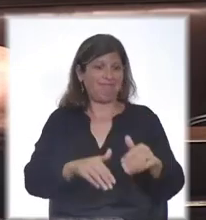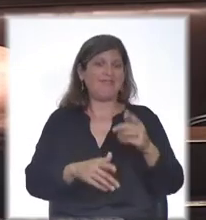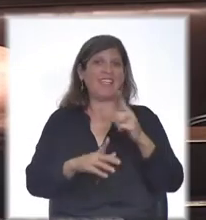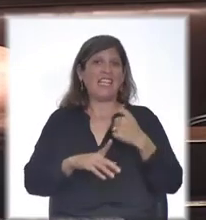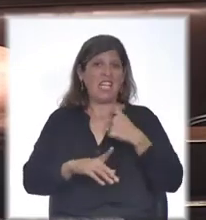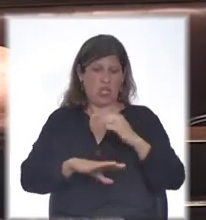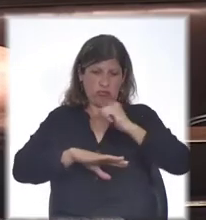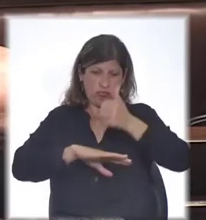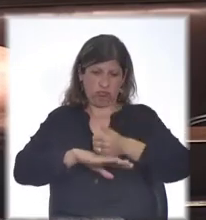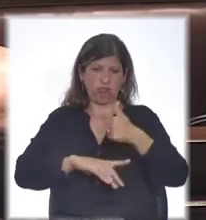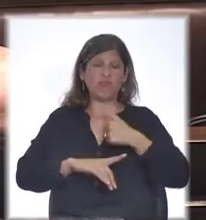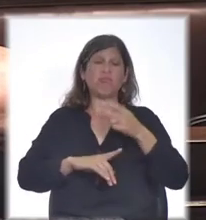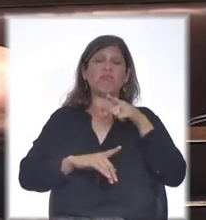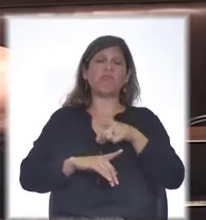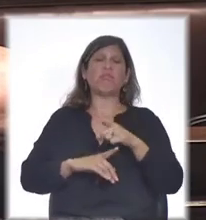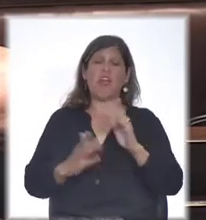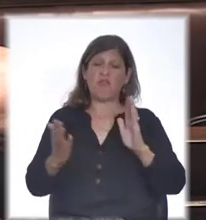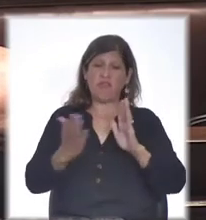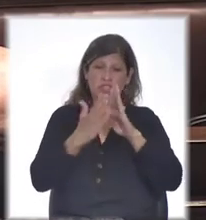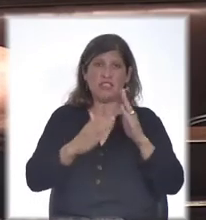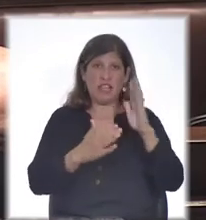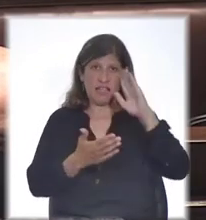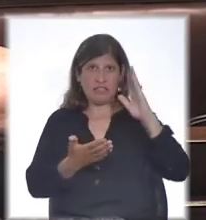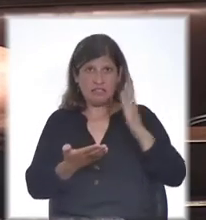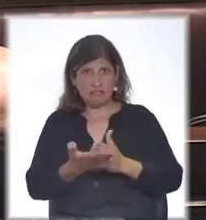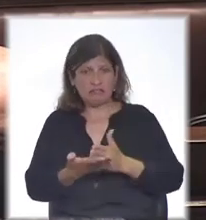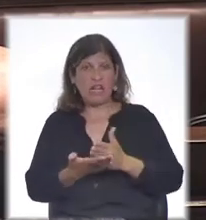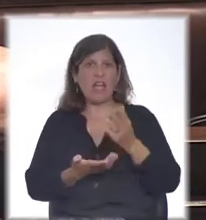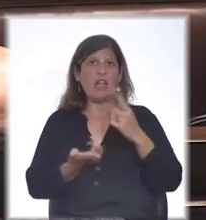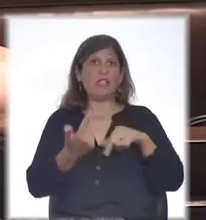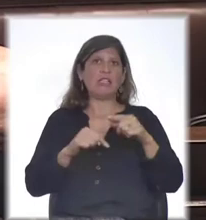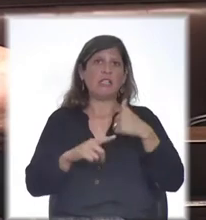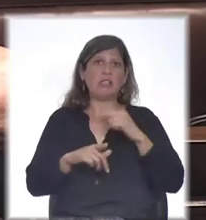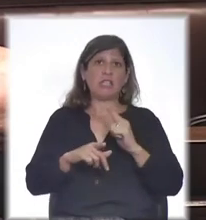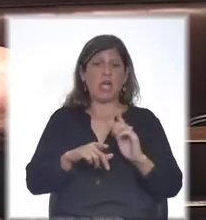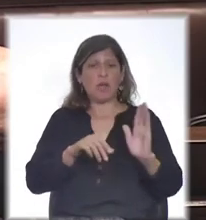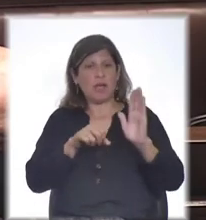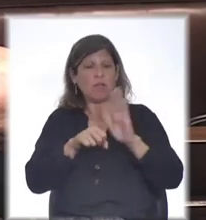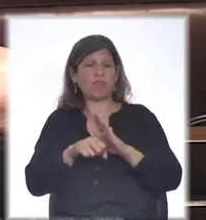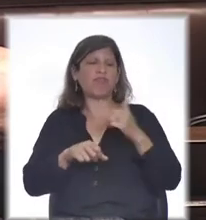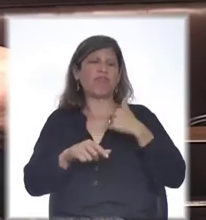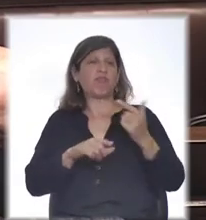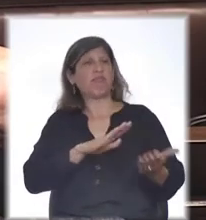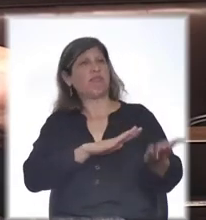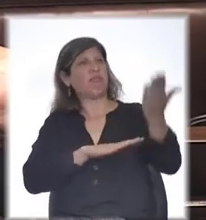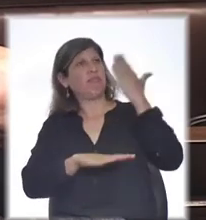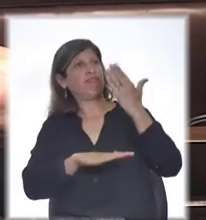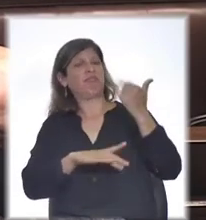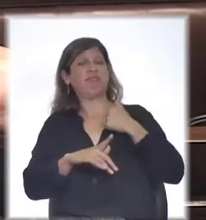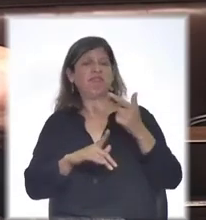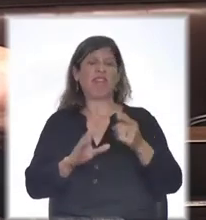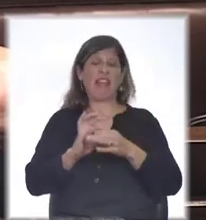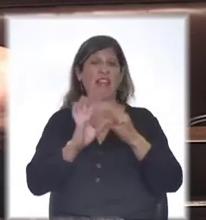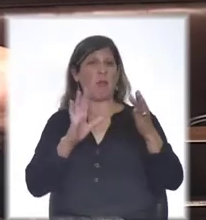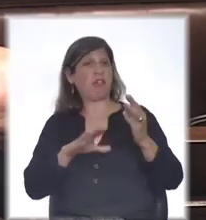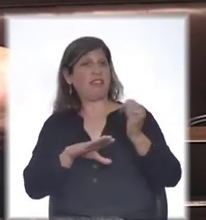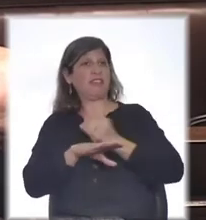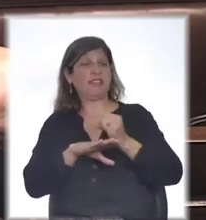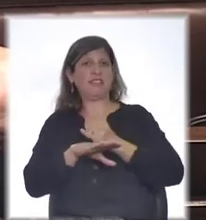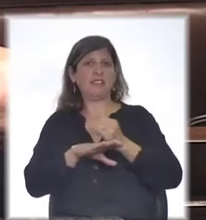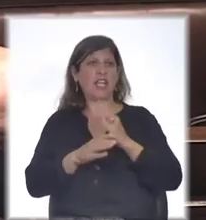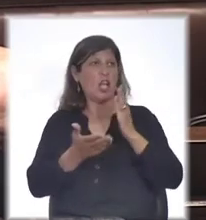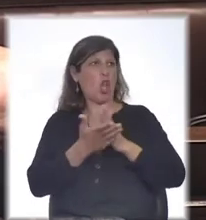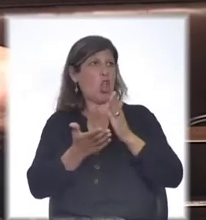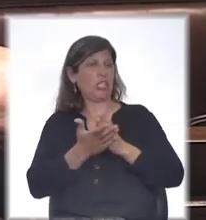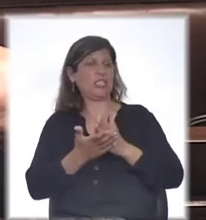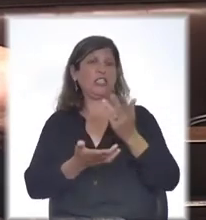oposición a la dictadura que había conculcado nuestros derechos y pisoteado la democracia y las instituciones. La resistencia de la